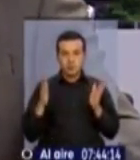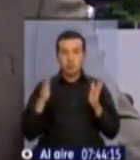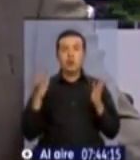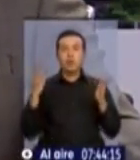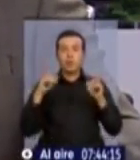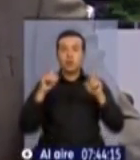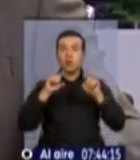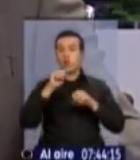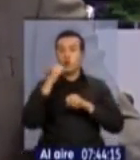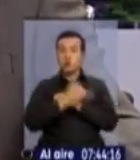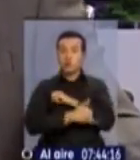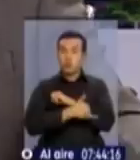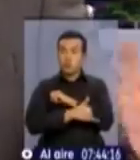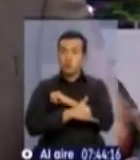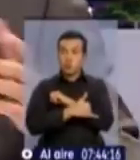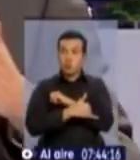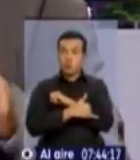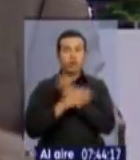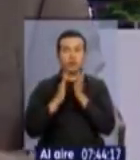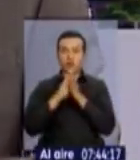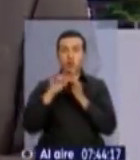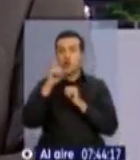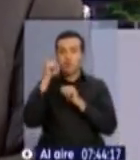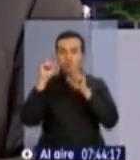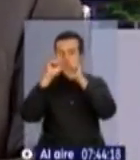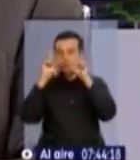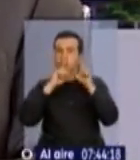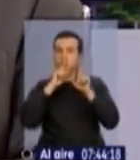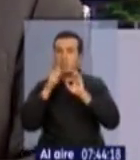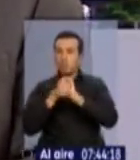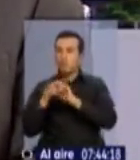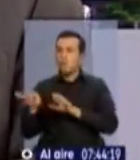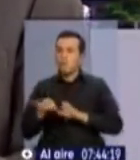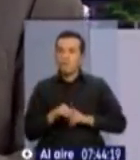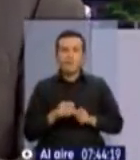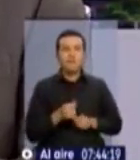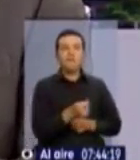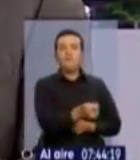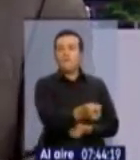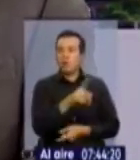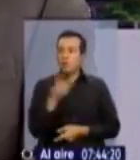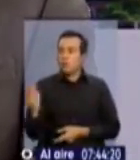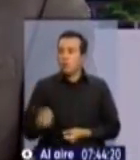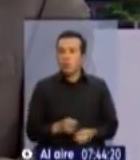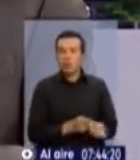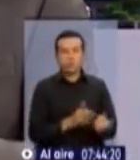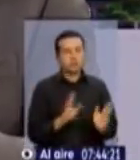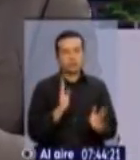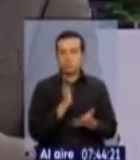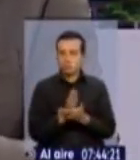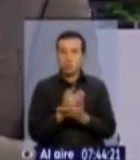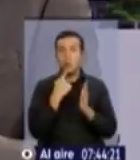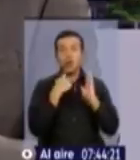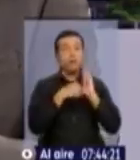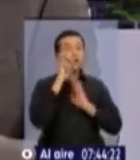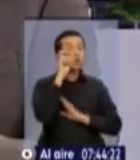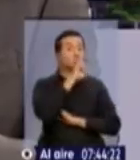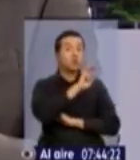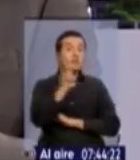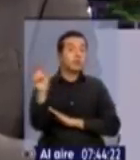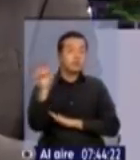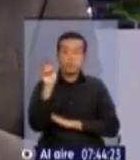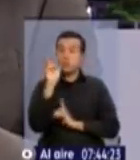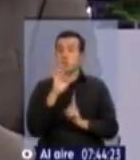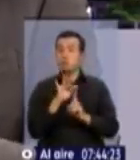pero también hay que entender que hay determinados sectores hace un rato señalaba yo el tema del turismo que tienen una dinámica particular cuando tú tienes